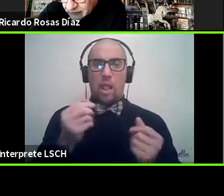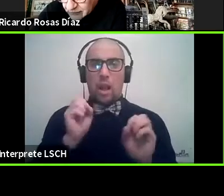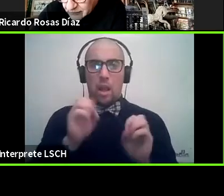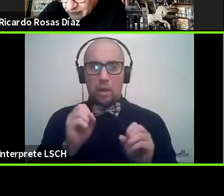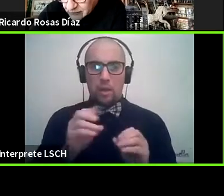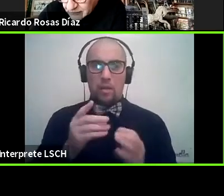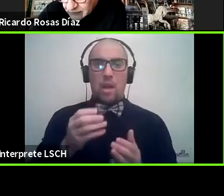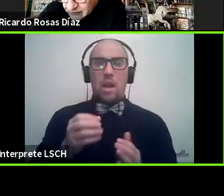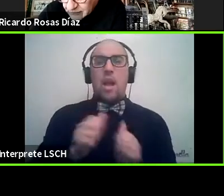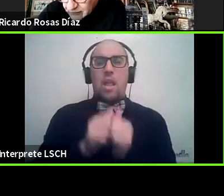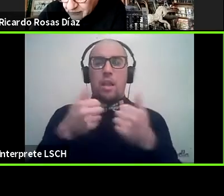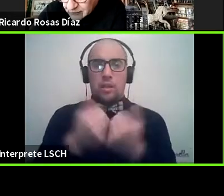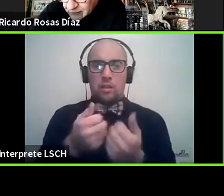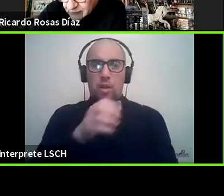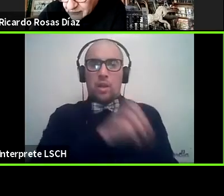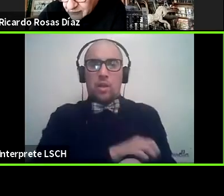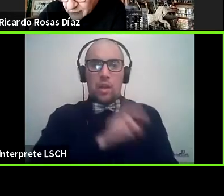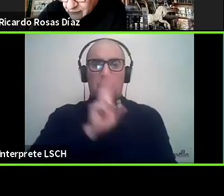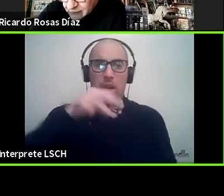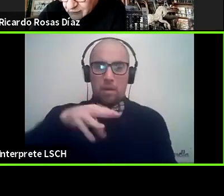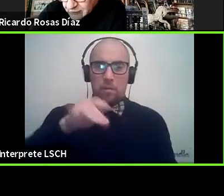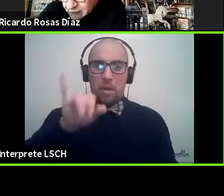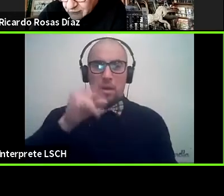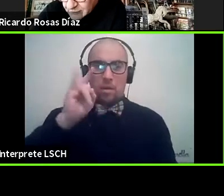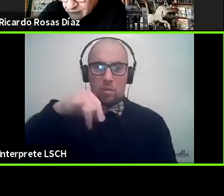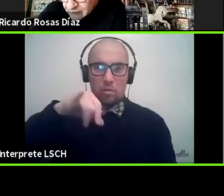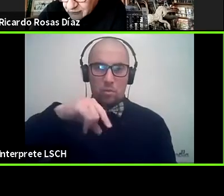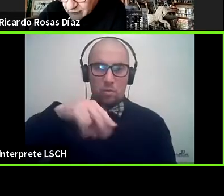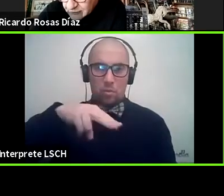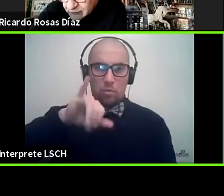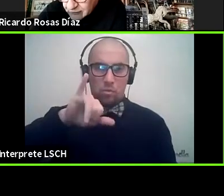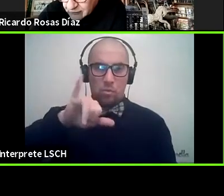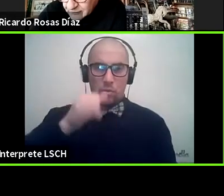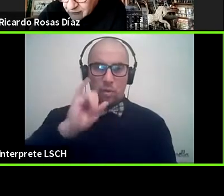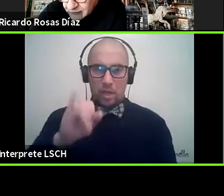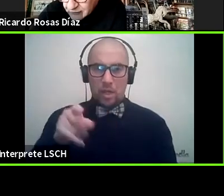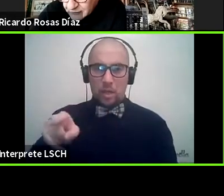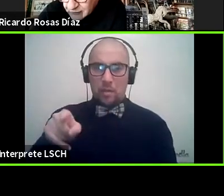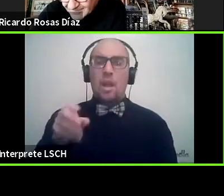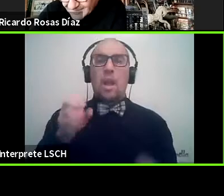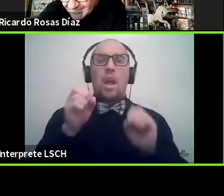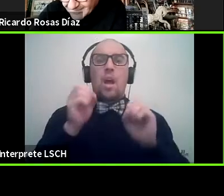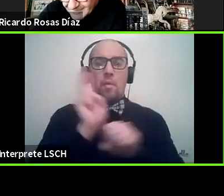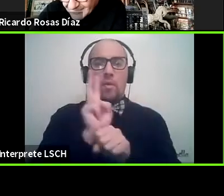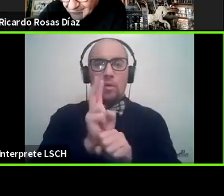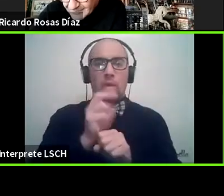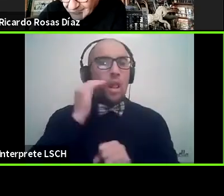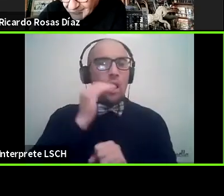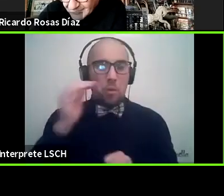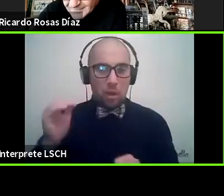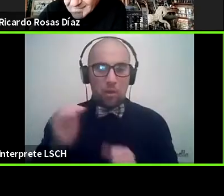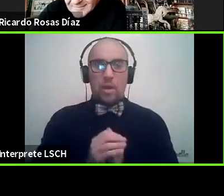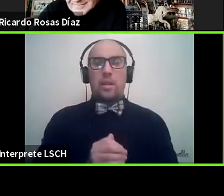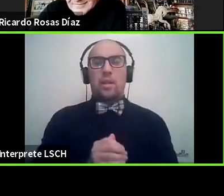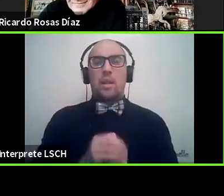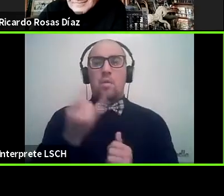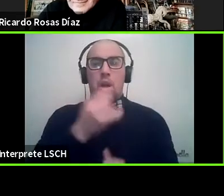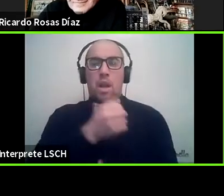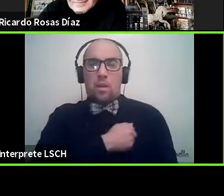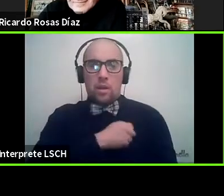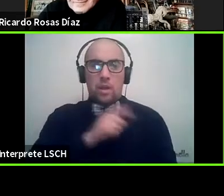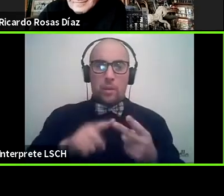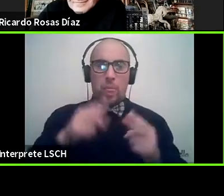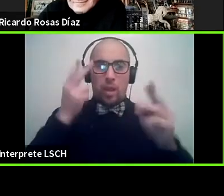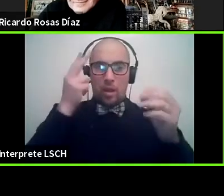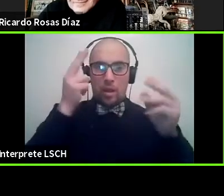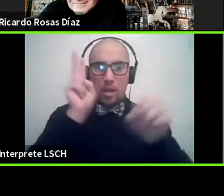Dirección Regional Metropolitana de Junji, educadora de párvulos de la Pontificia Universidad Católica de Chile, psicopedagoga, magíster